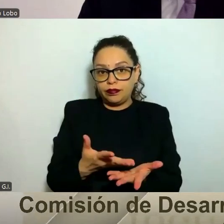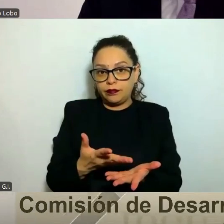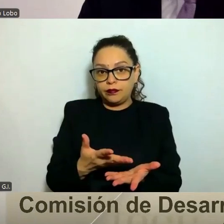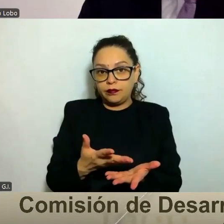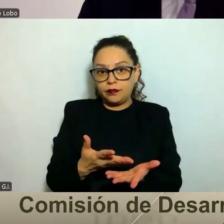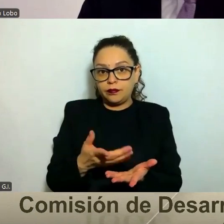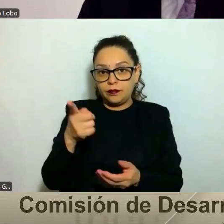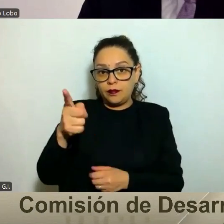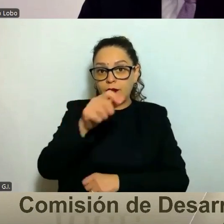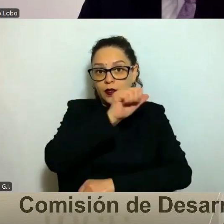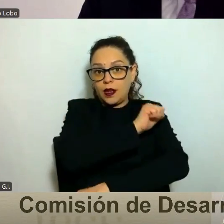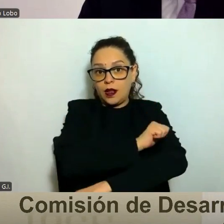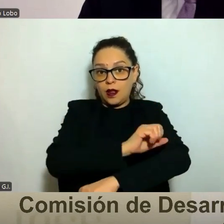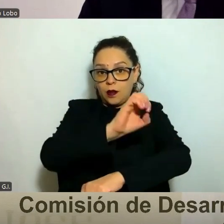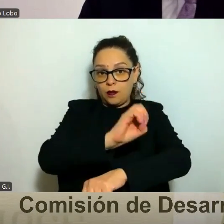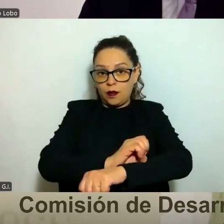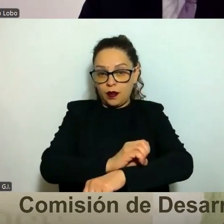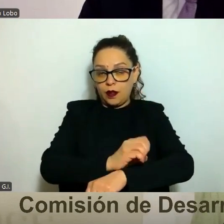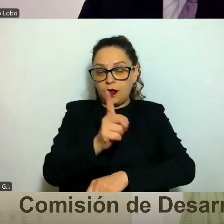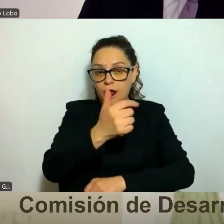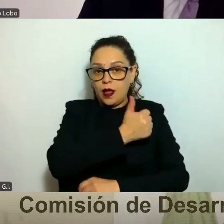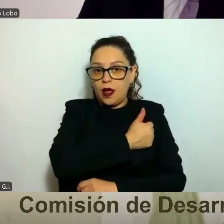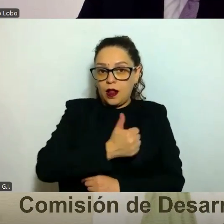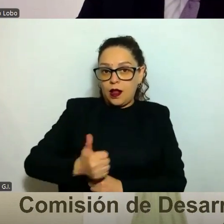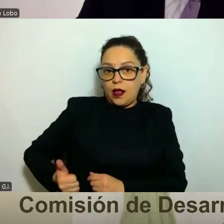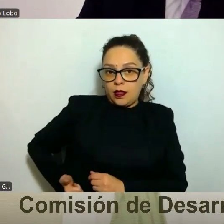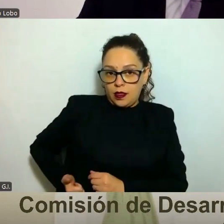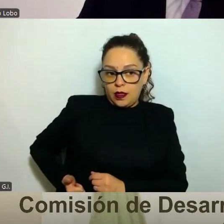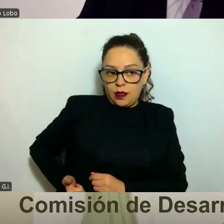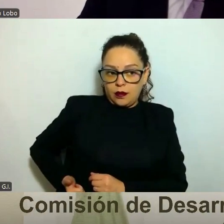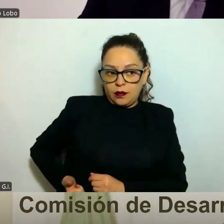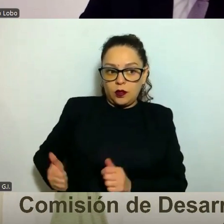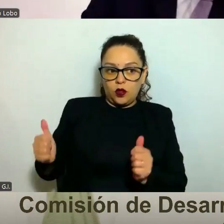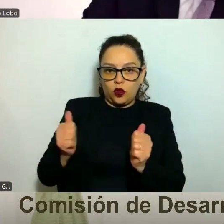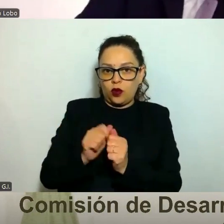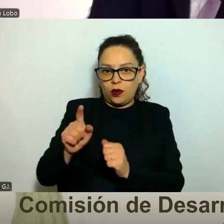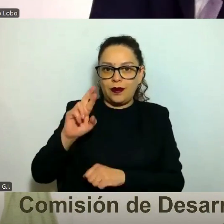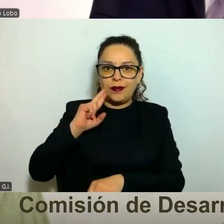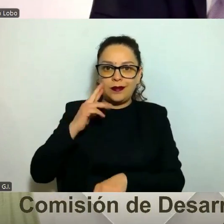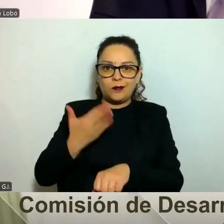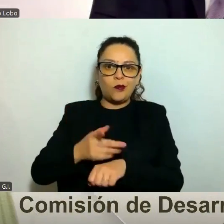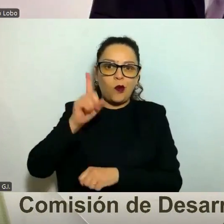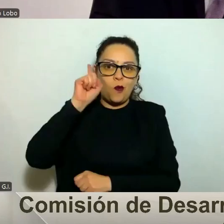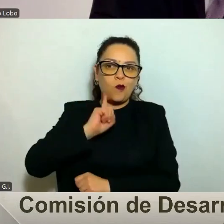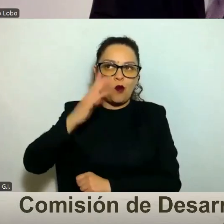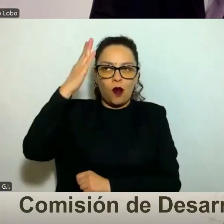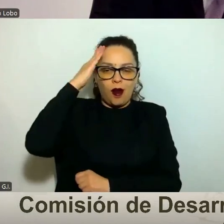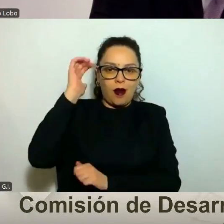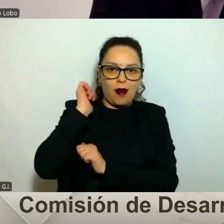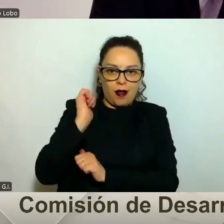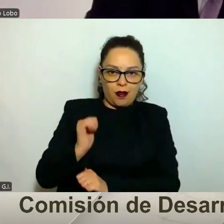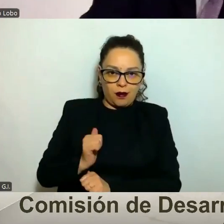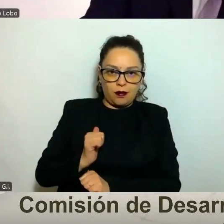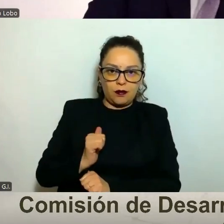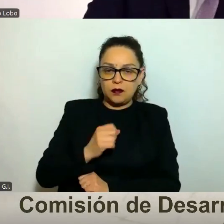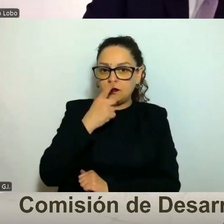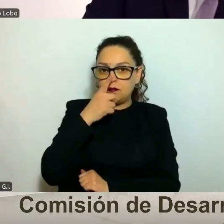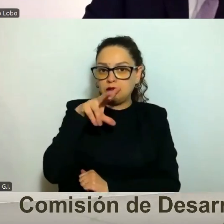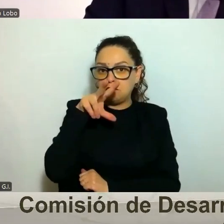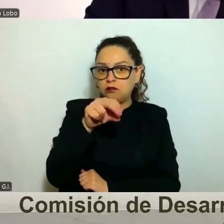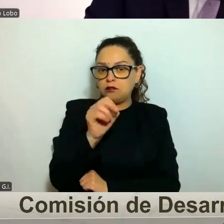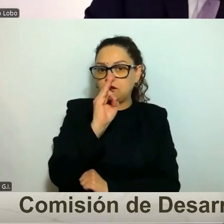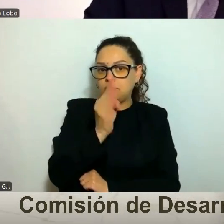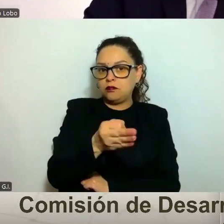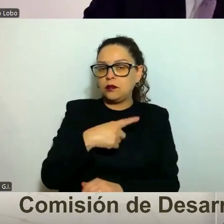Álvaro Obregón, a través de su alcaldesa, emite una opinión en sentido negativo,